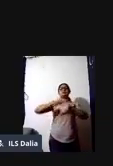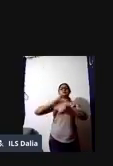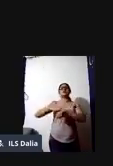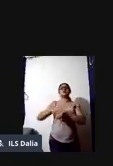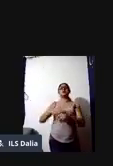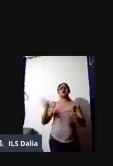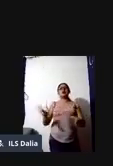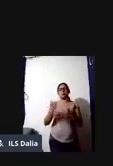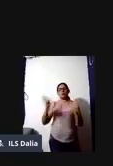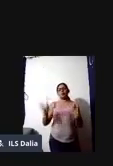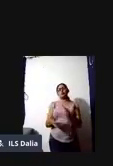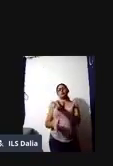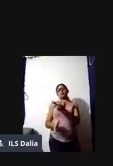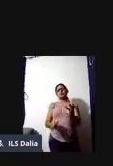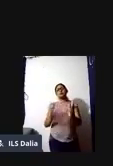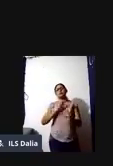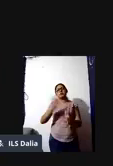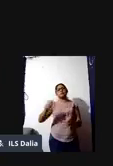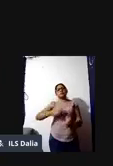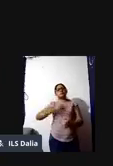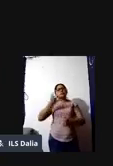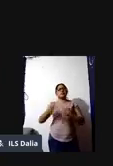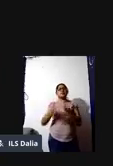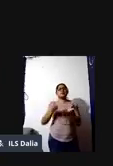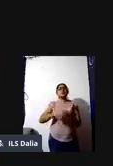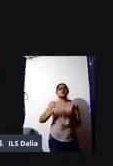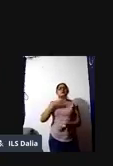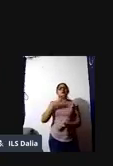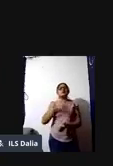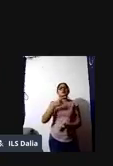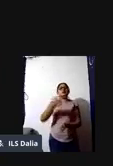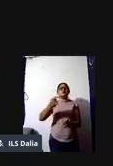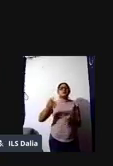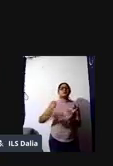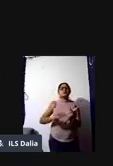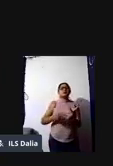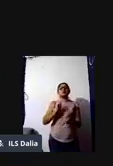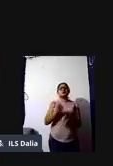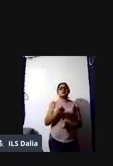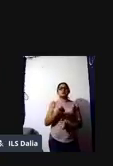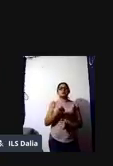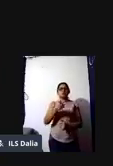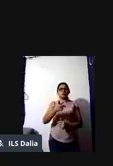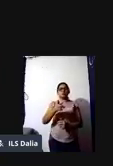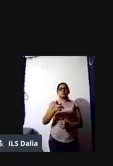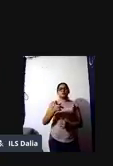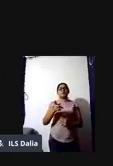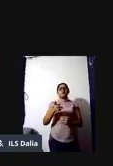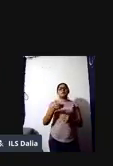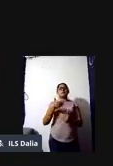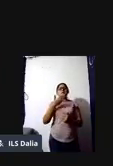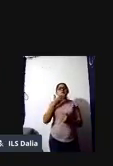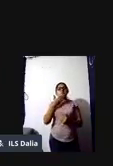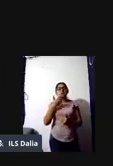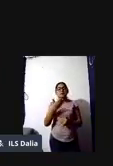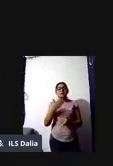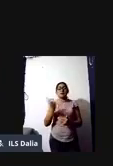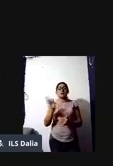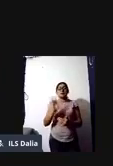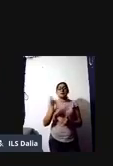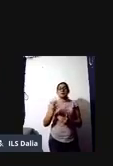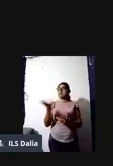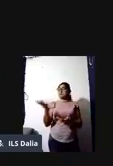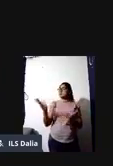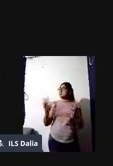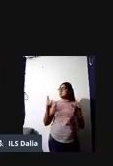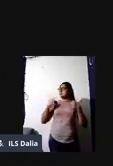a externar sus sentimientos, sacarlos a la luz de una manera apropiada. ¿Qué quiero decir? Si no hay otras personas